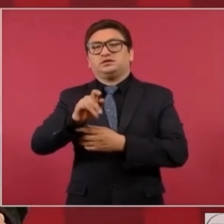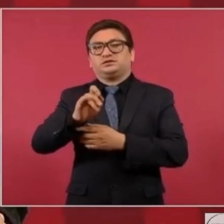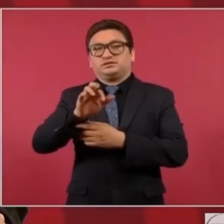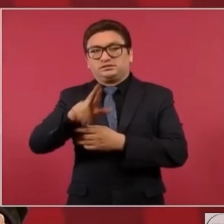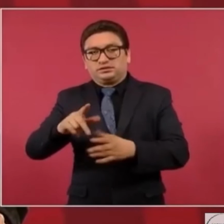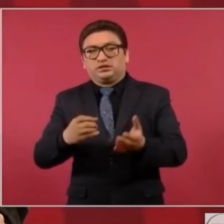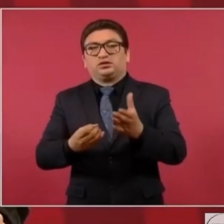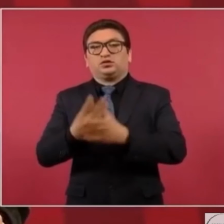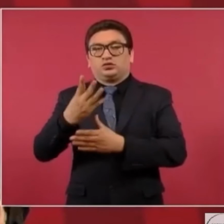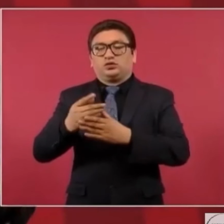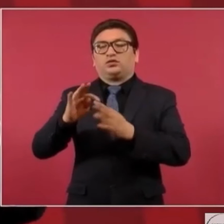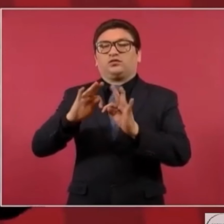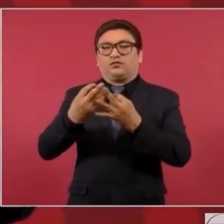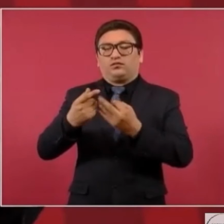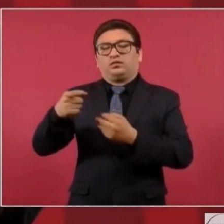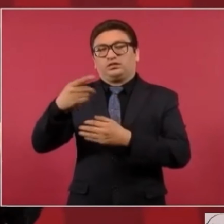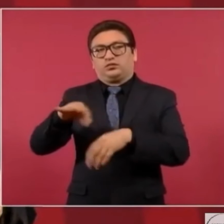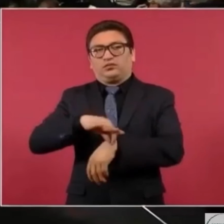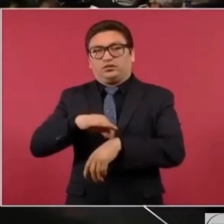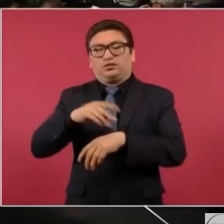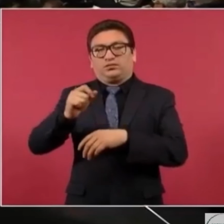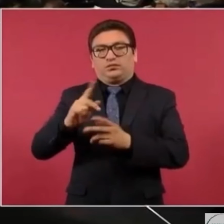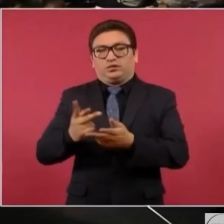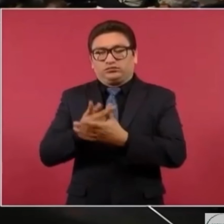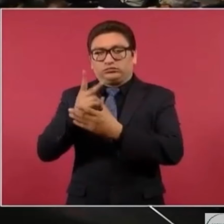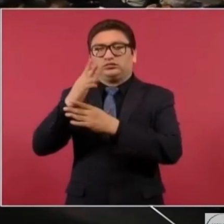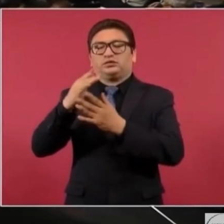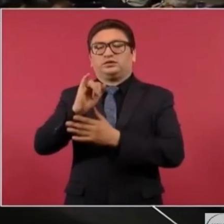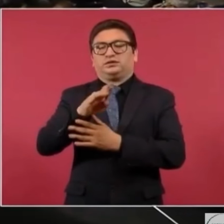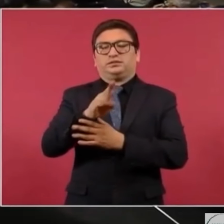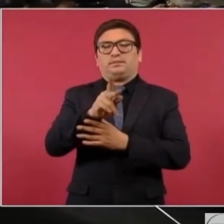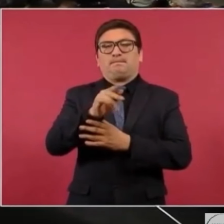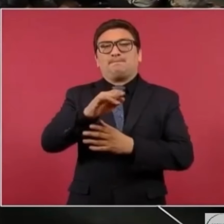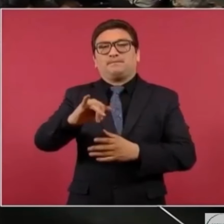nueva farmacopea herbolaria, tenemos lo que hace el INPI y